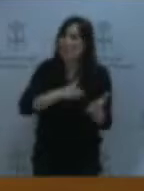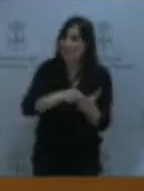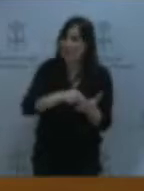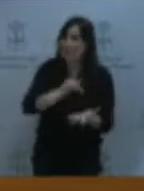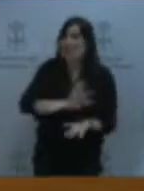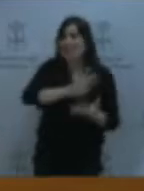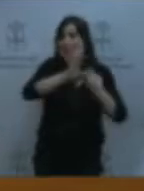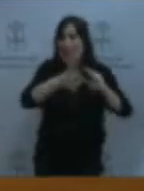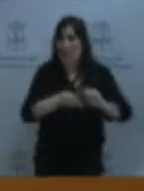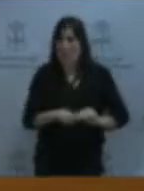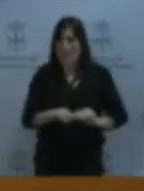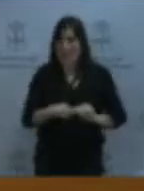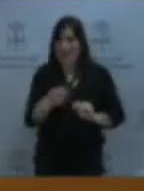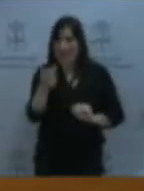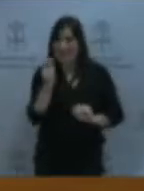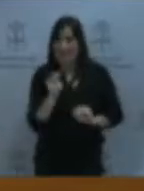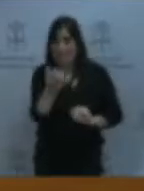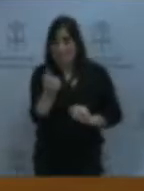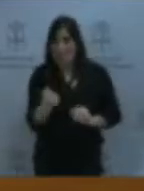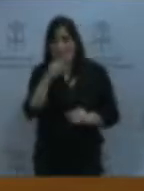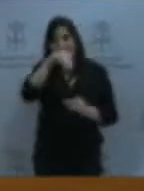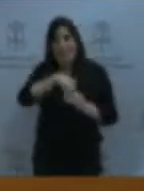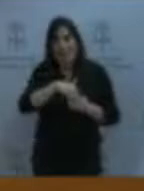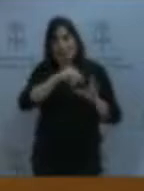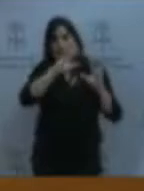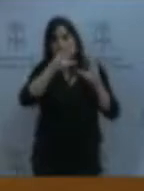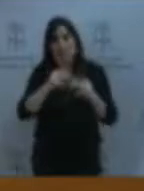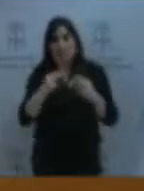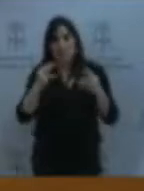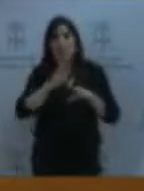de las administraciones públicas para los empleados públicos, y a cambio, pues en la